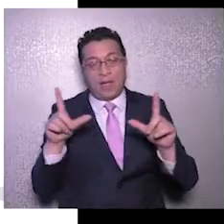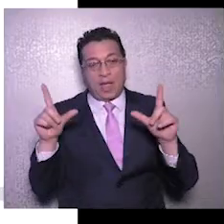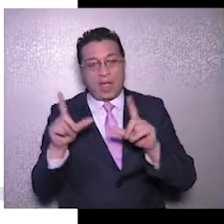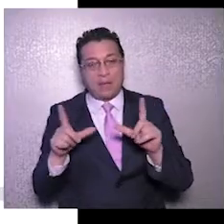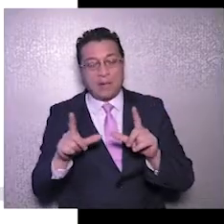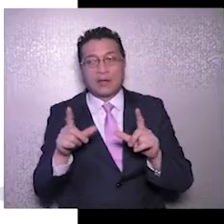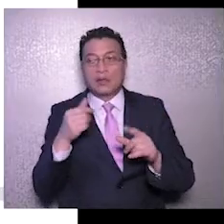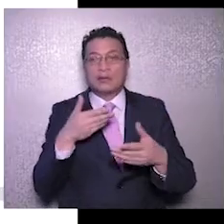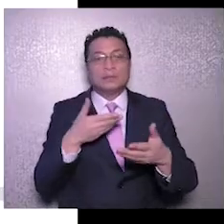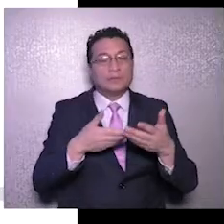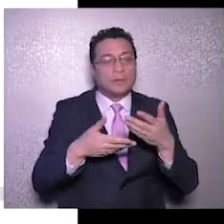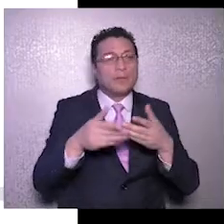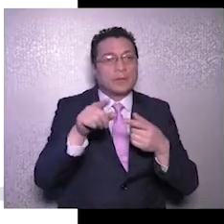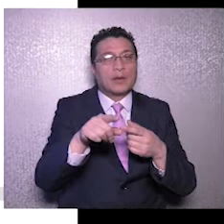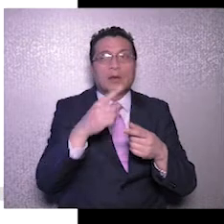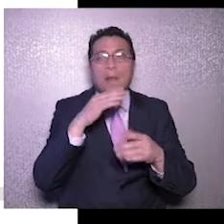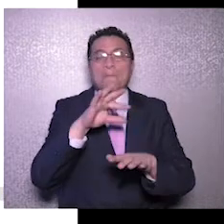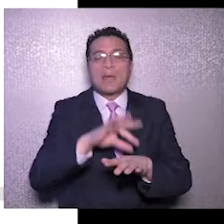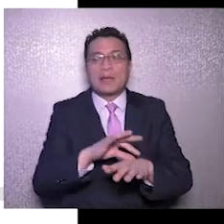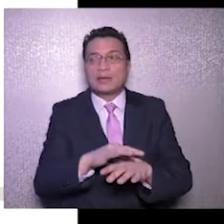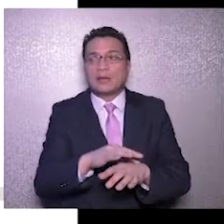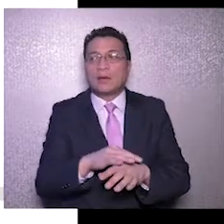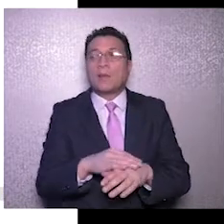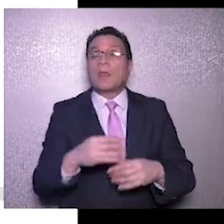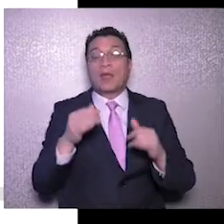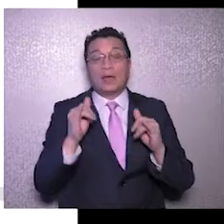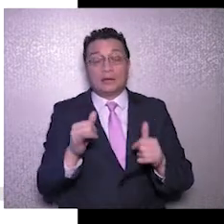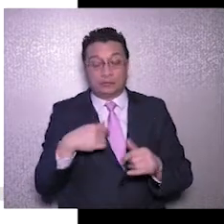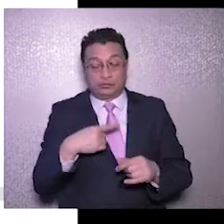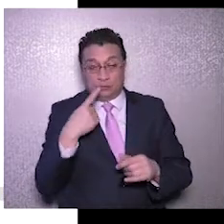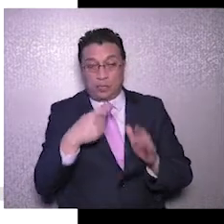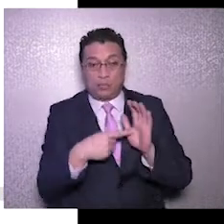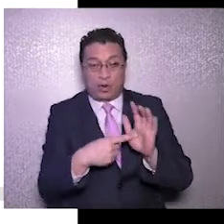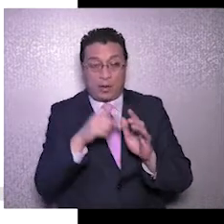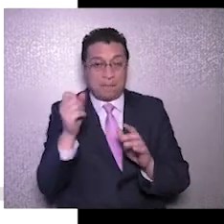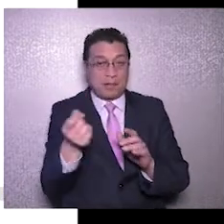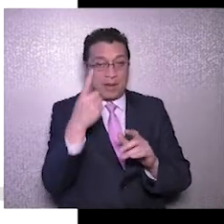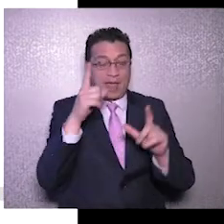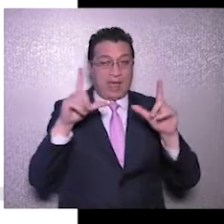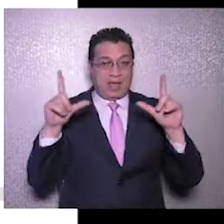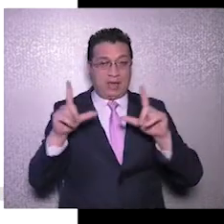o interdisciplina en biomedicina? Y yo les muestro esta primera imagen.